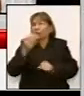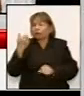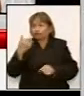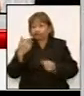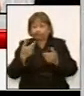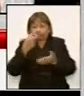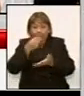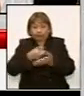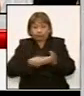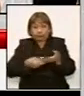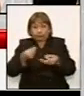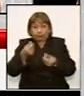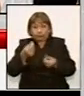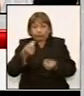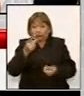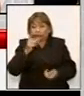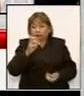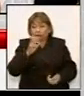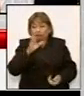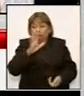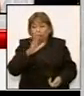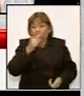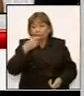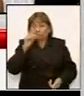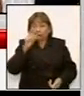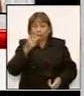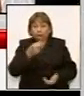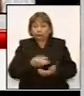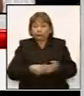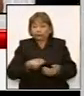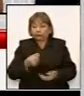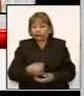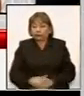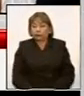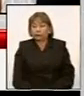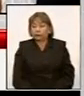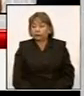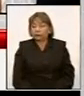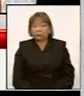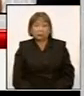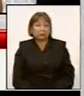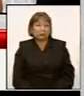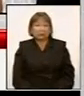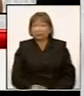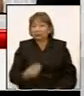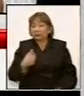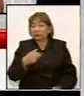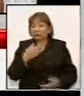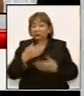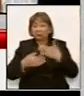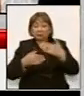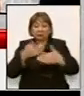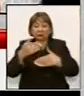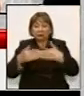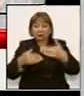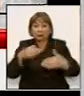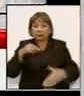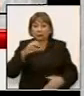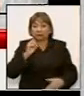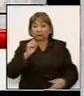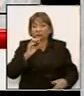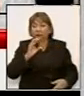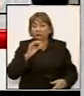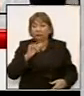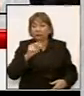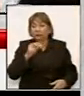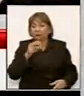un presupuesto de 105 millones de soles. Y nosotros en el transcurso de Pascua y Yanahuanca,